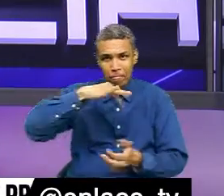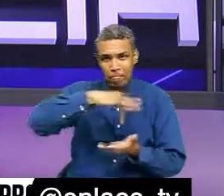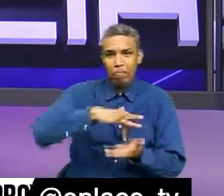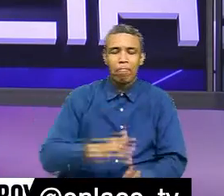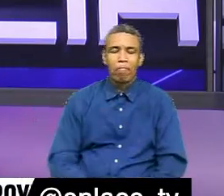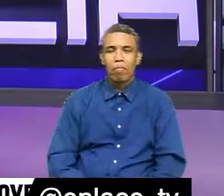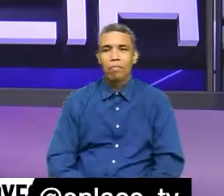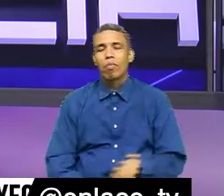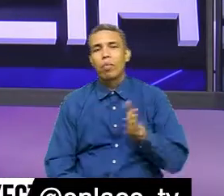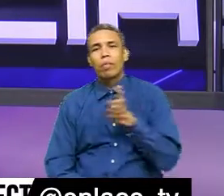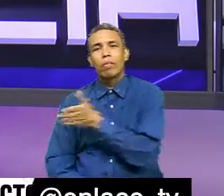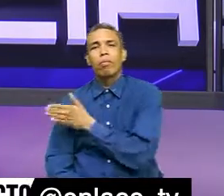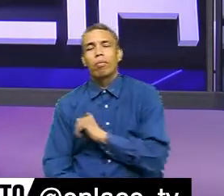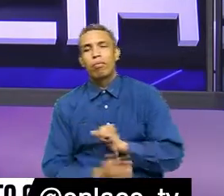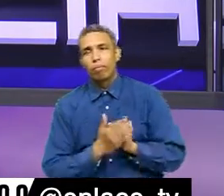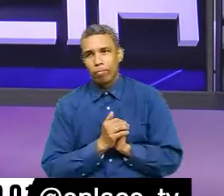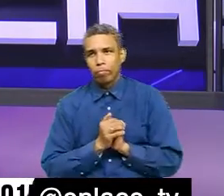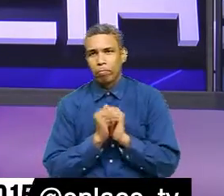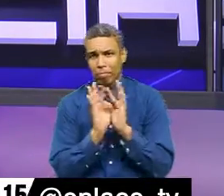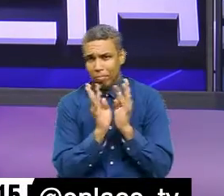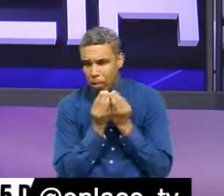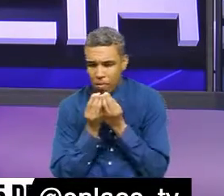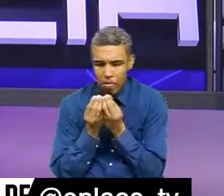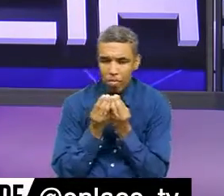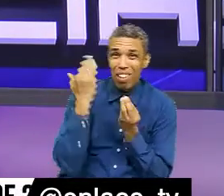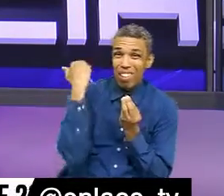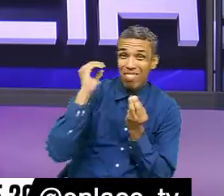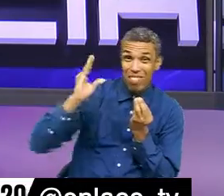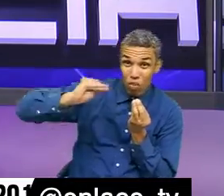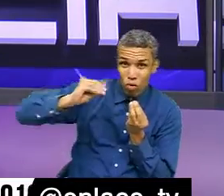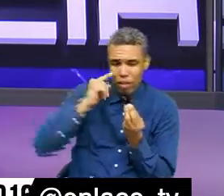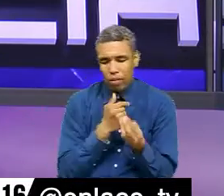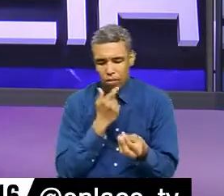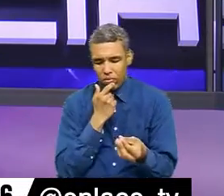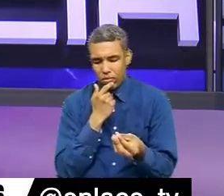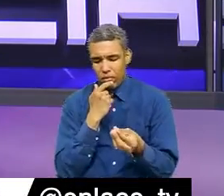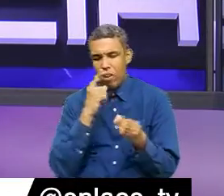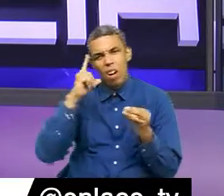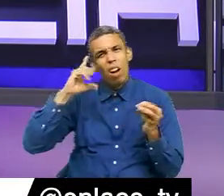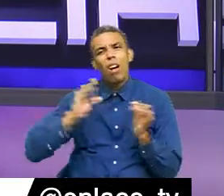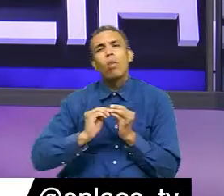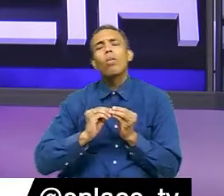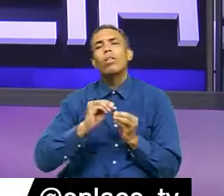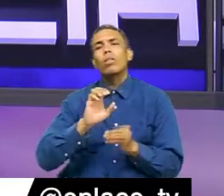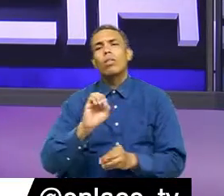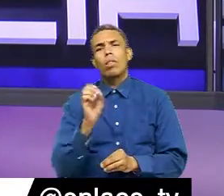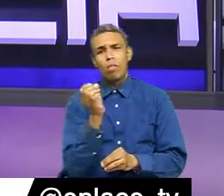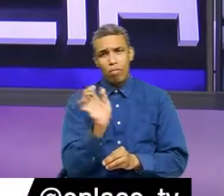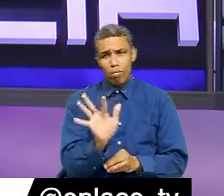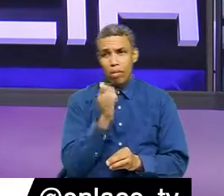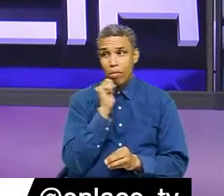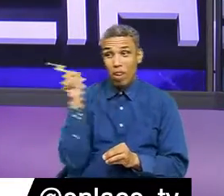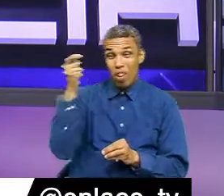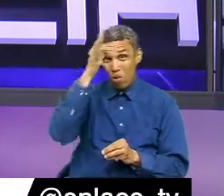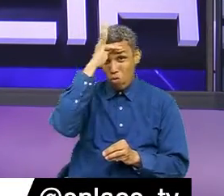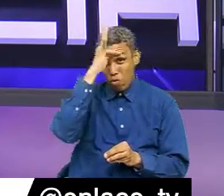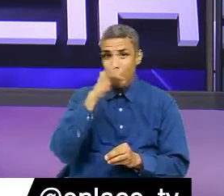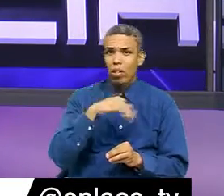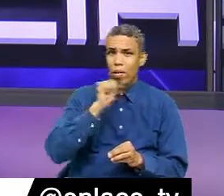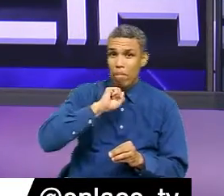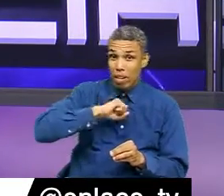Y el Consejo Municipal de Barranca Bermeja aprobó anoche el proyecto de acuerdo 015 que autoriza la entrega de equipos para el Hospital Regional